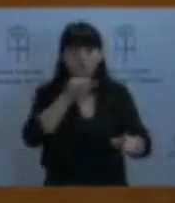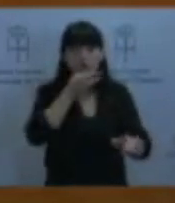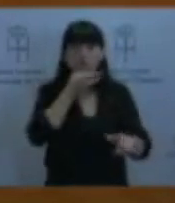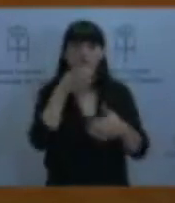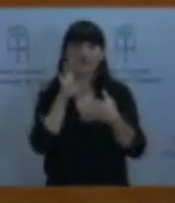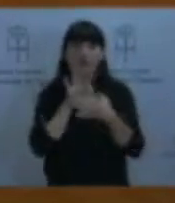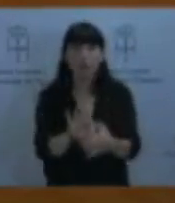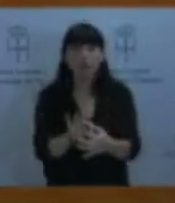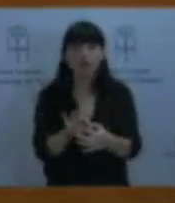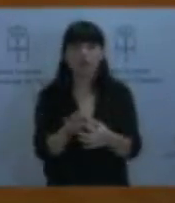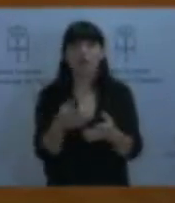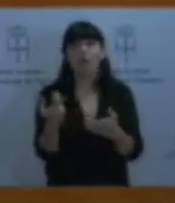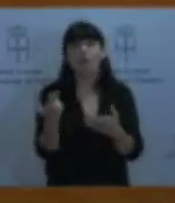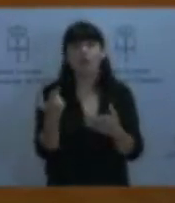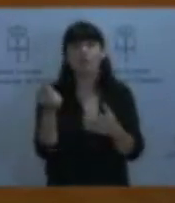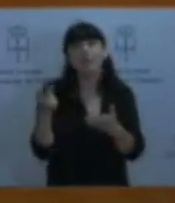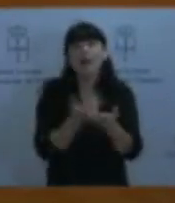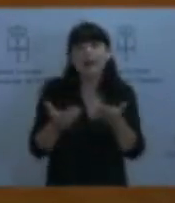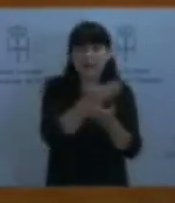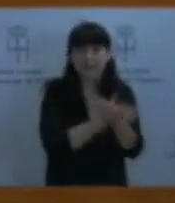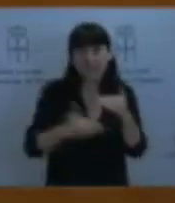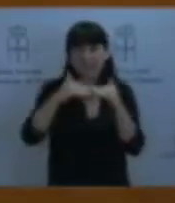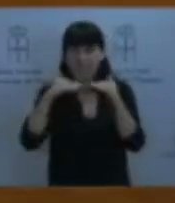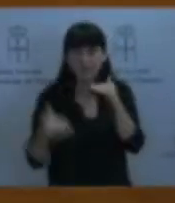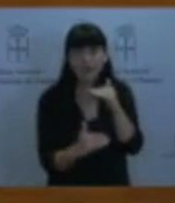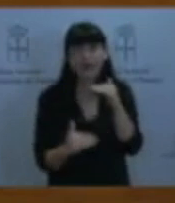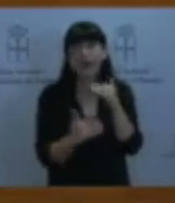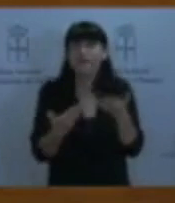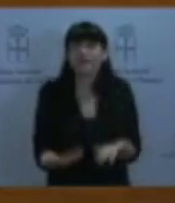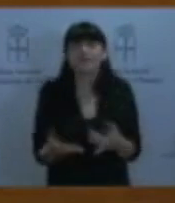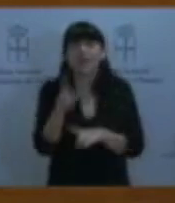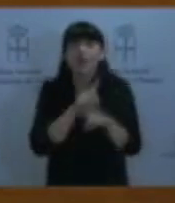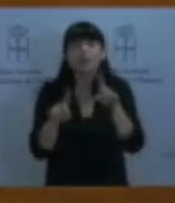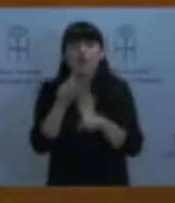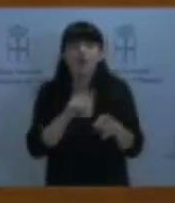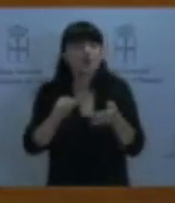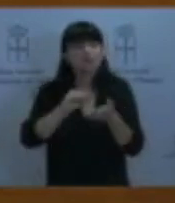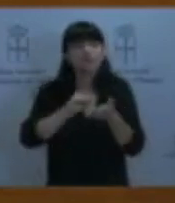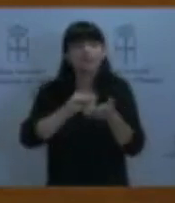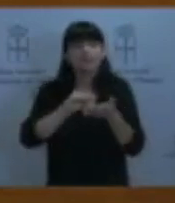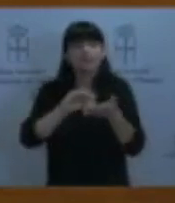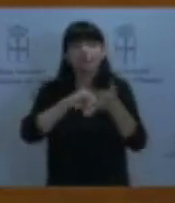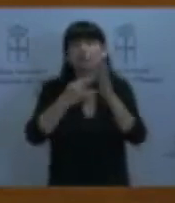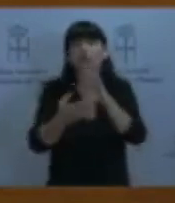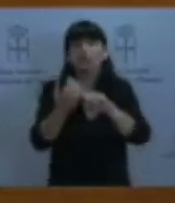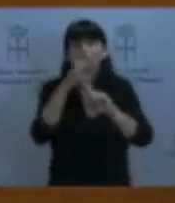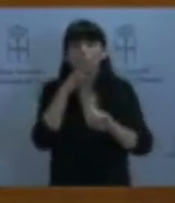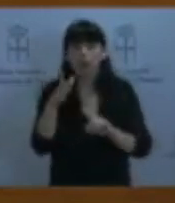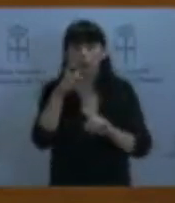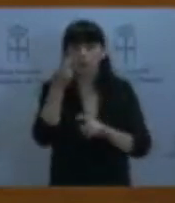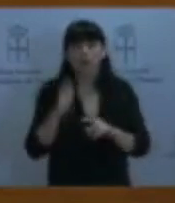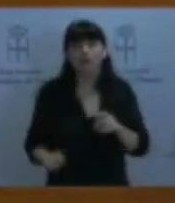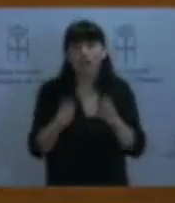más bajas y que este problema no se va a solucionar únicamente con la ayuda de los profesionales de la alimentación. Es